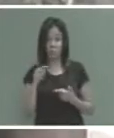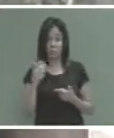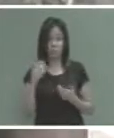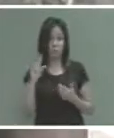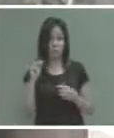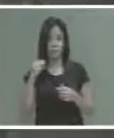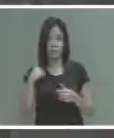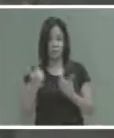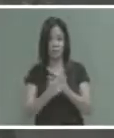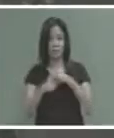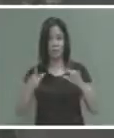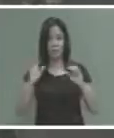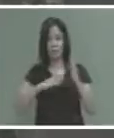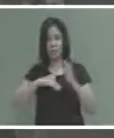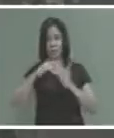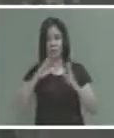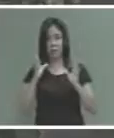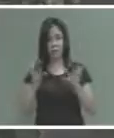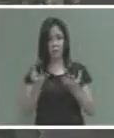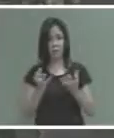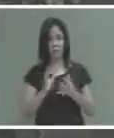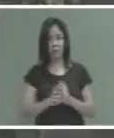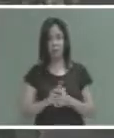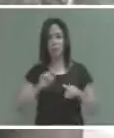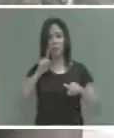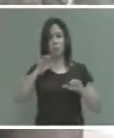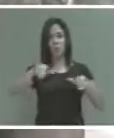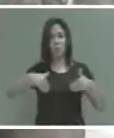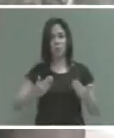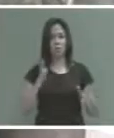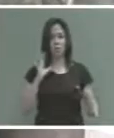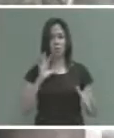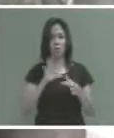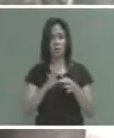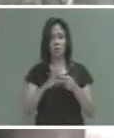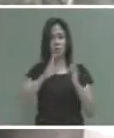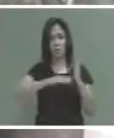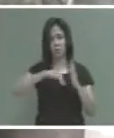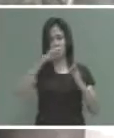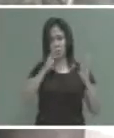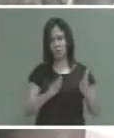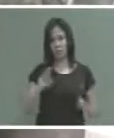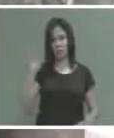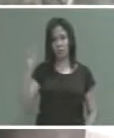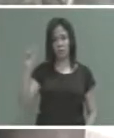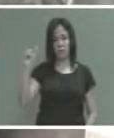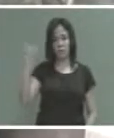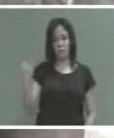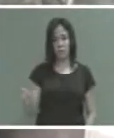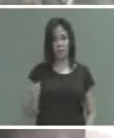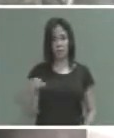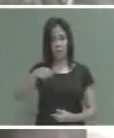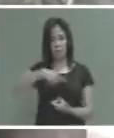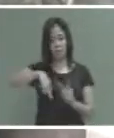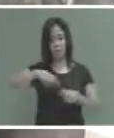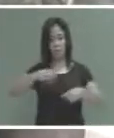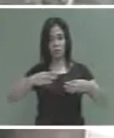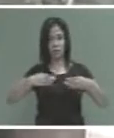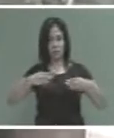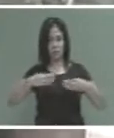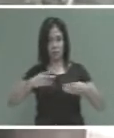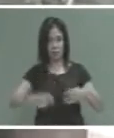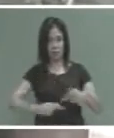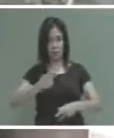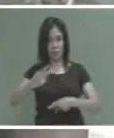quieres. ¿Cómo te involucras con el pintor Carlos Arboleda? Bueno, cuando regreso a Panamá, con mi pasión por las artes y por mi pasión de